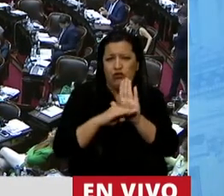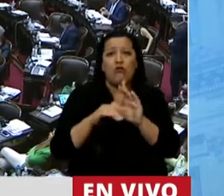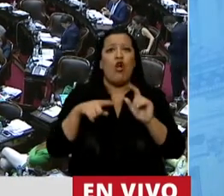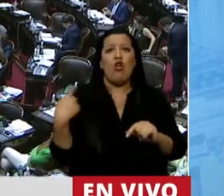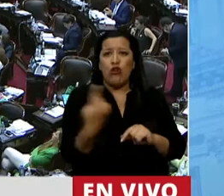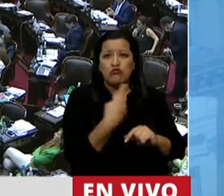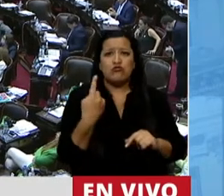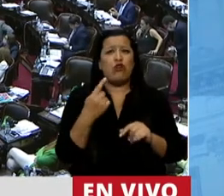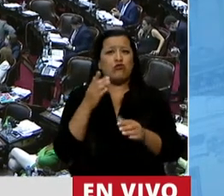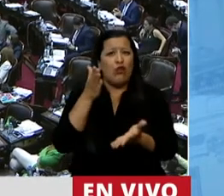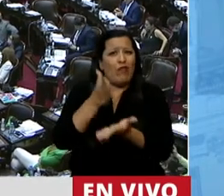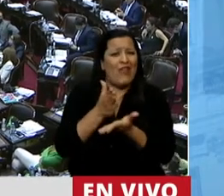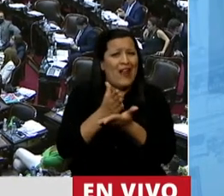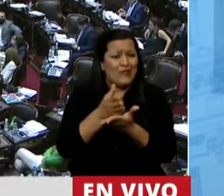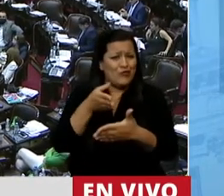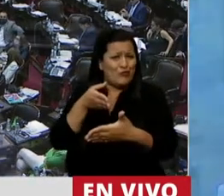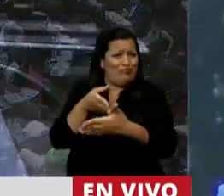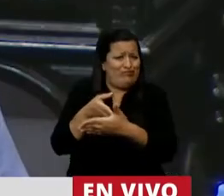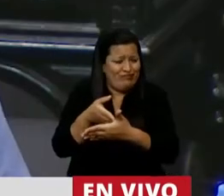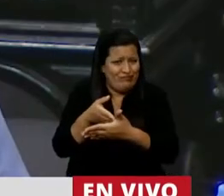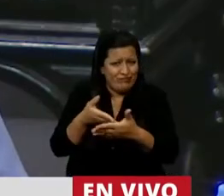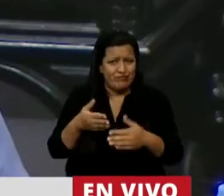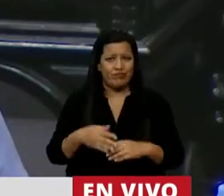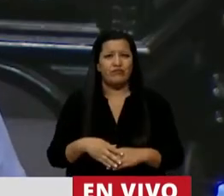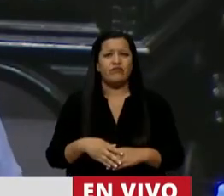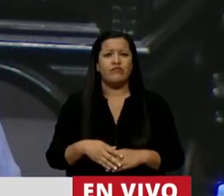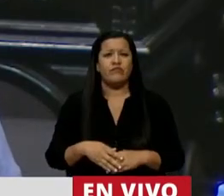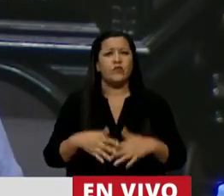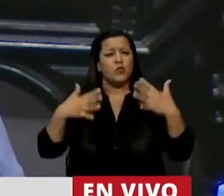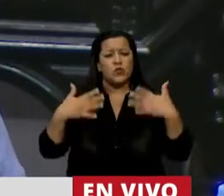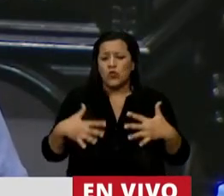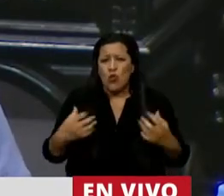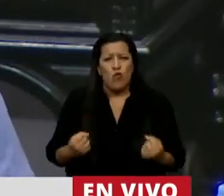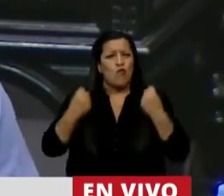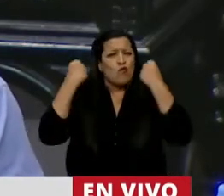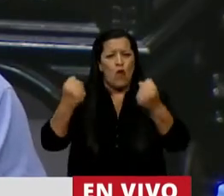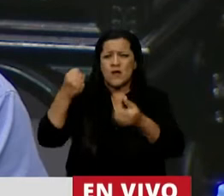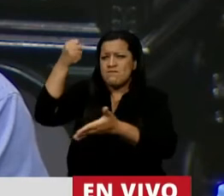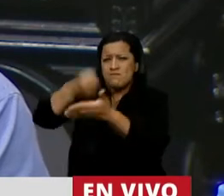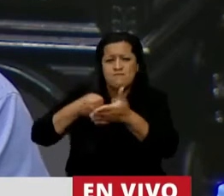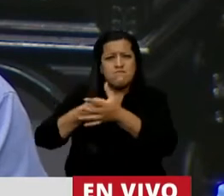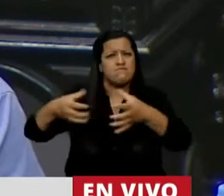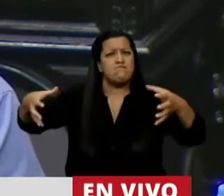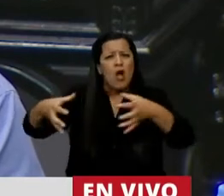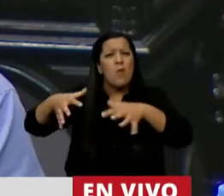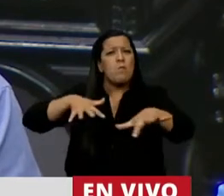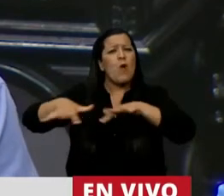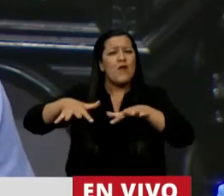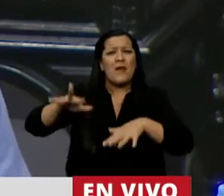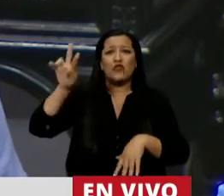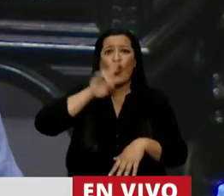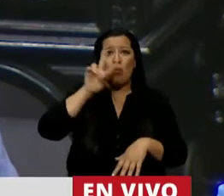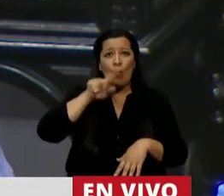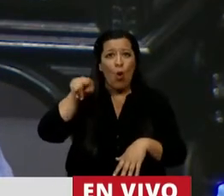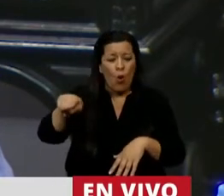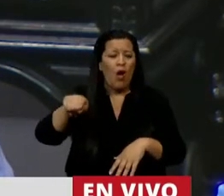fuimos colando nuestro derecho a decidir. La incansable y enorme fuerza militante de los movimientos de mujeres ha